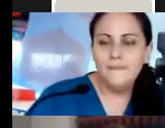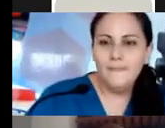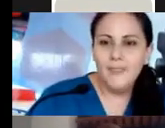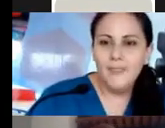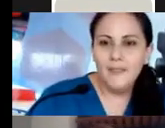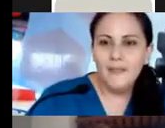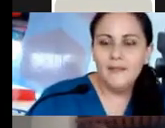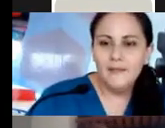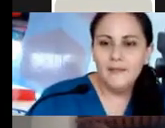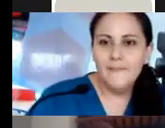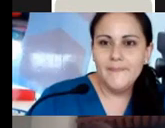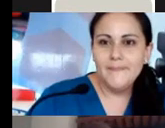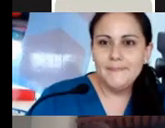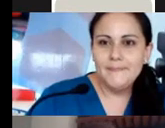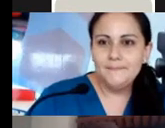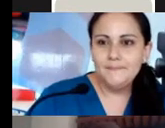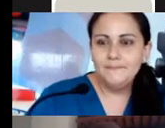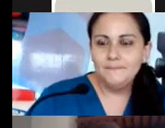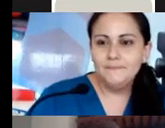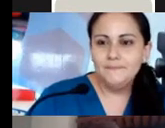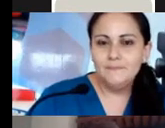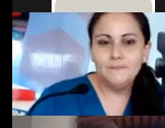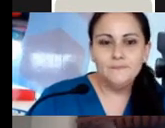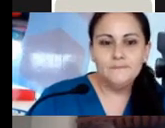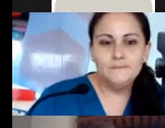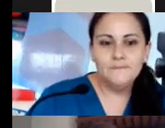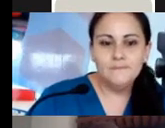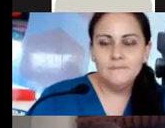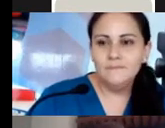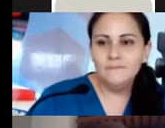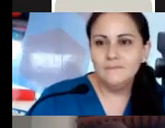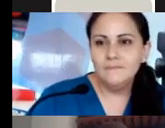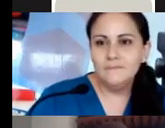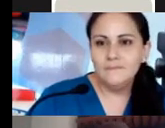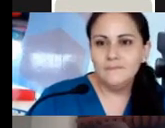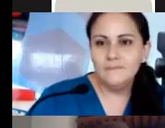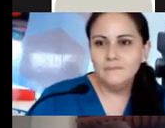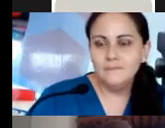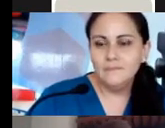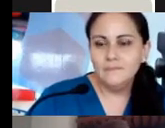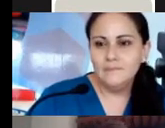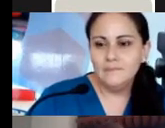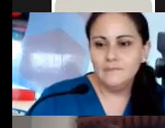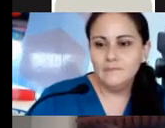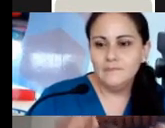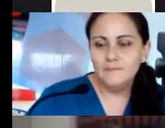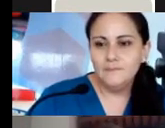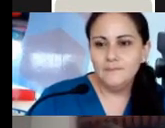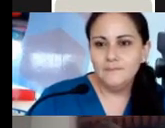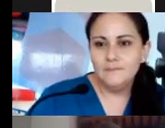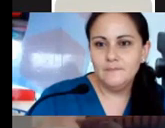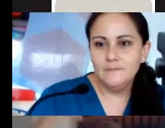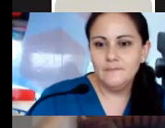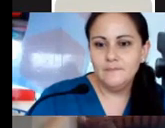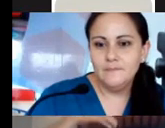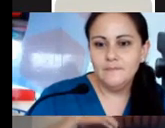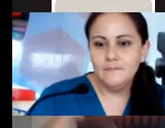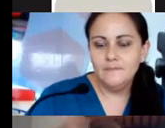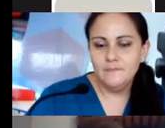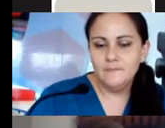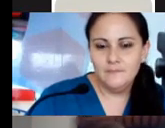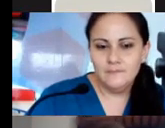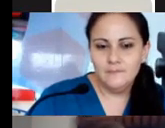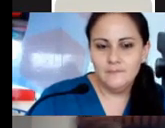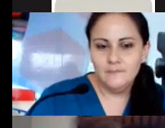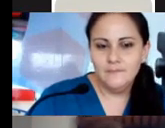funda, que ni siquiera es una funda entera con, algunos tienen ni siquiera funda entera con cierre, es una funda que es como una especie de capa